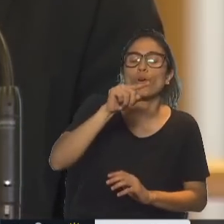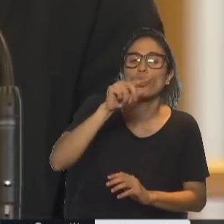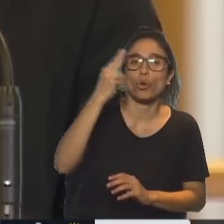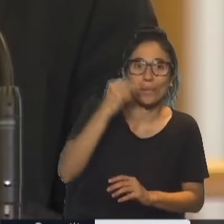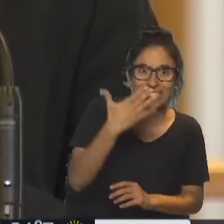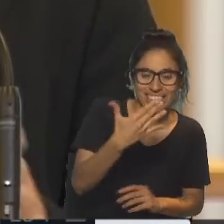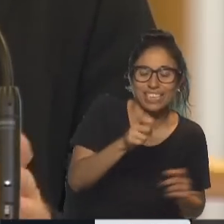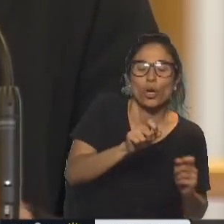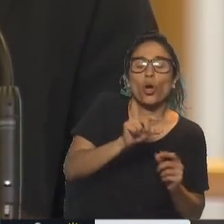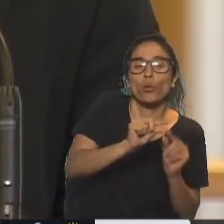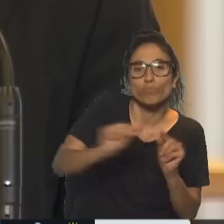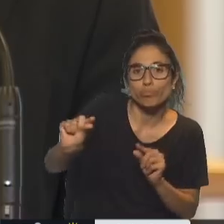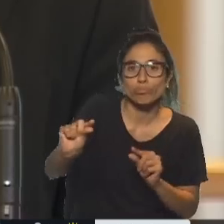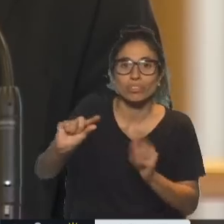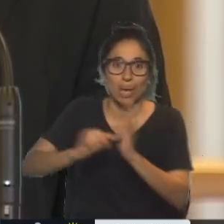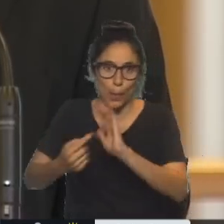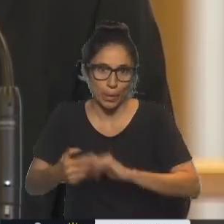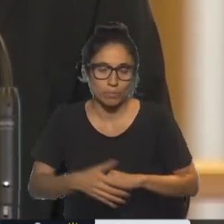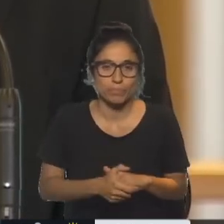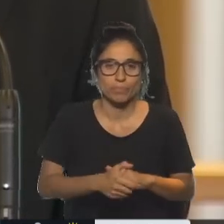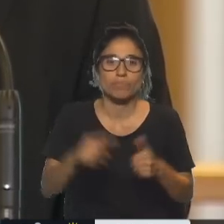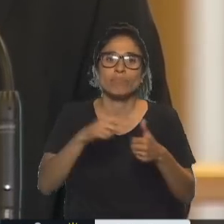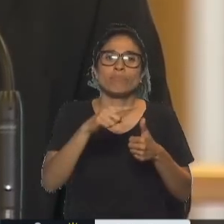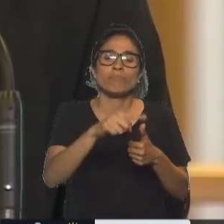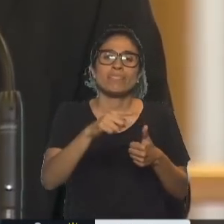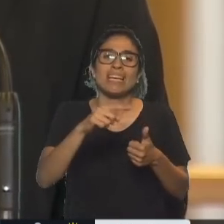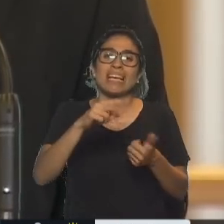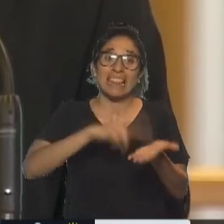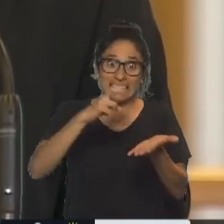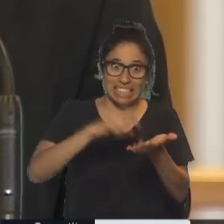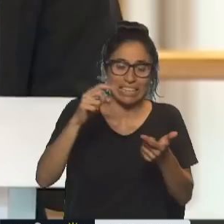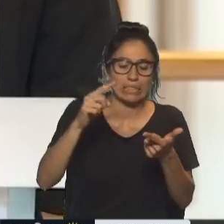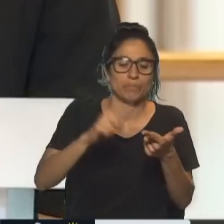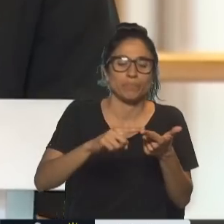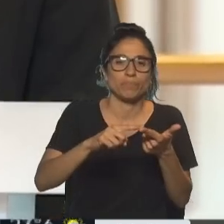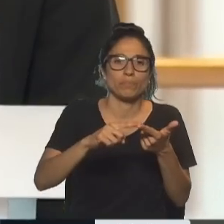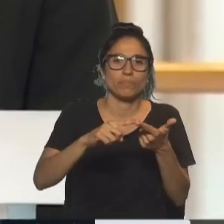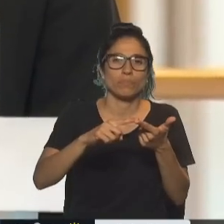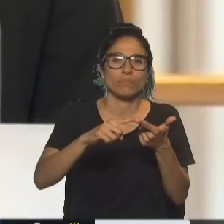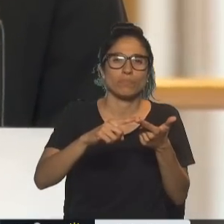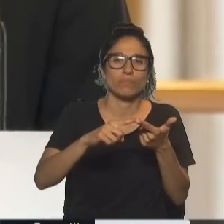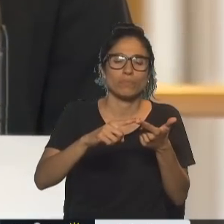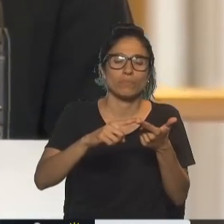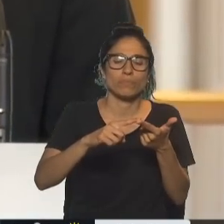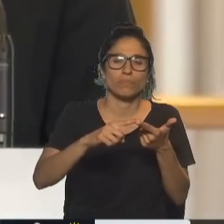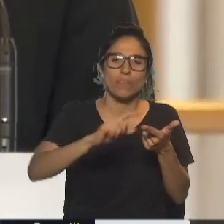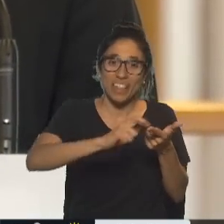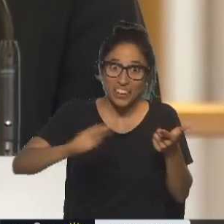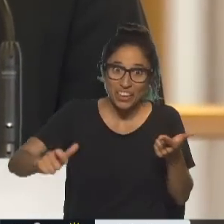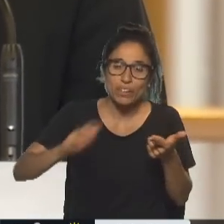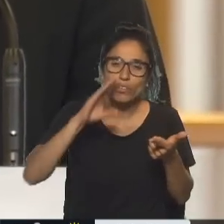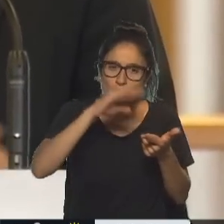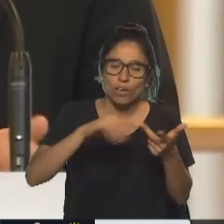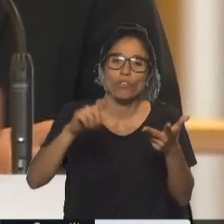Salta, Arabela Carreras, de Río Negro, Omar Gutiérrez, de Neuquén, y Oscar Herrera Aguad,